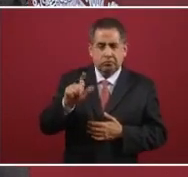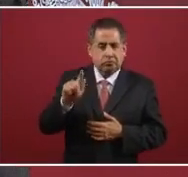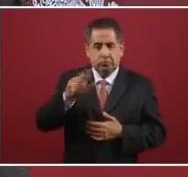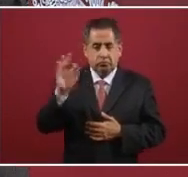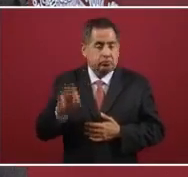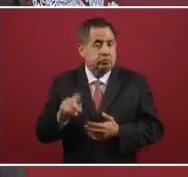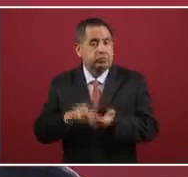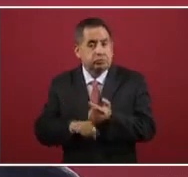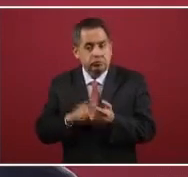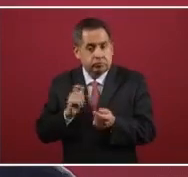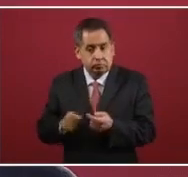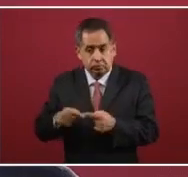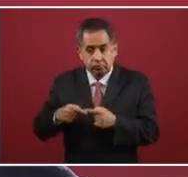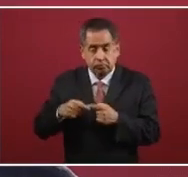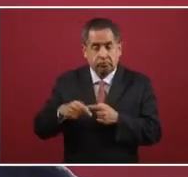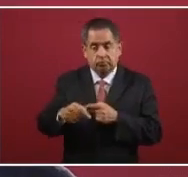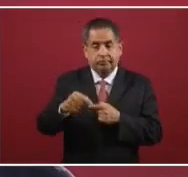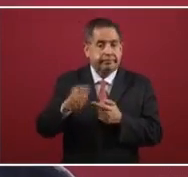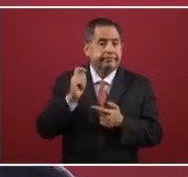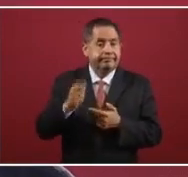65-70%, lo cual quiere decir que a lo largo